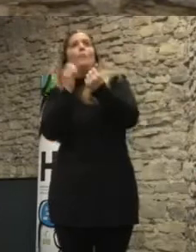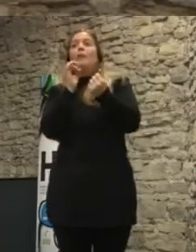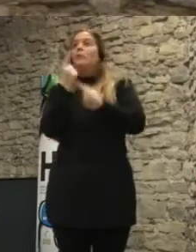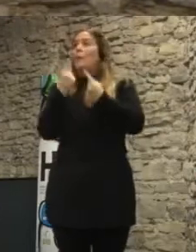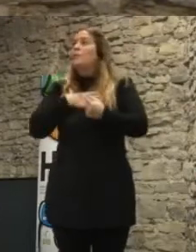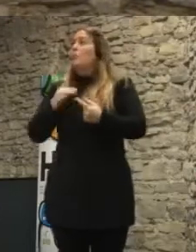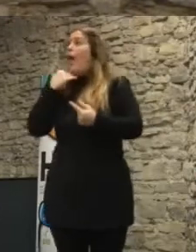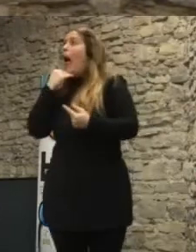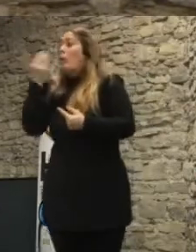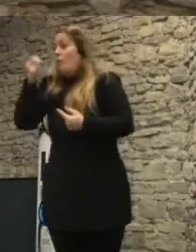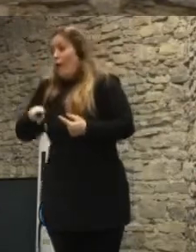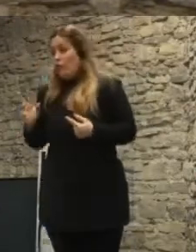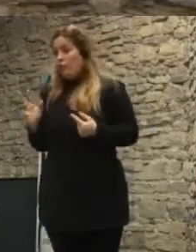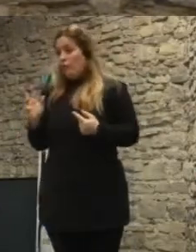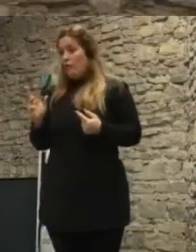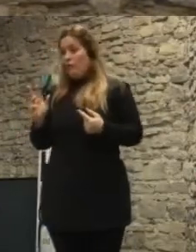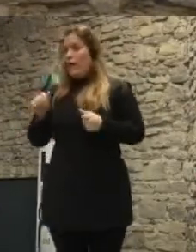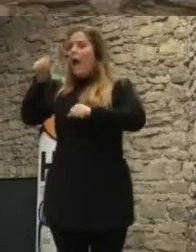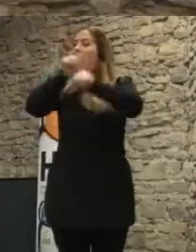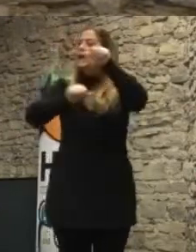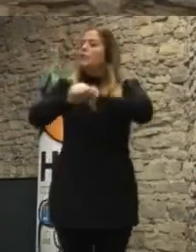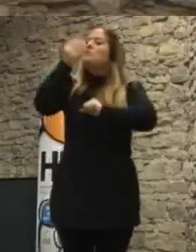las asociaciones son importantes, pero